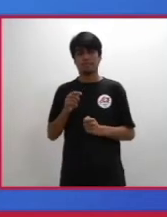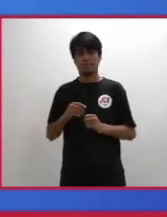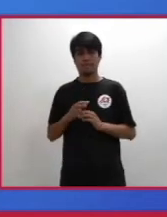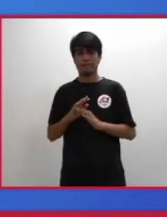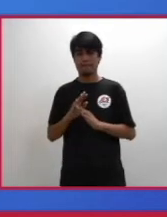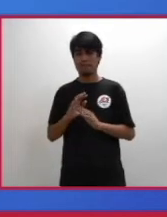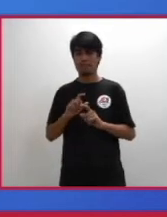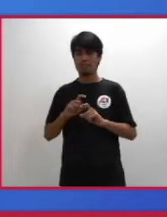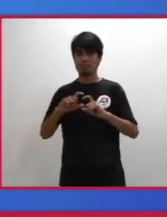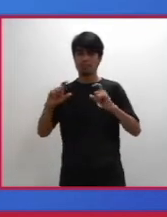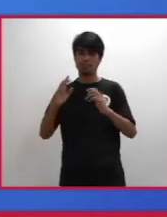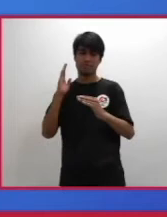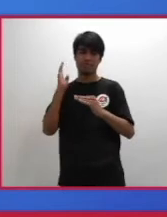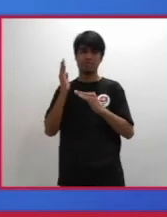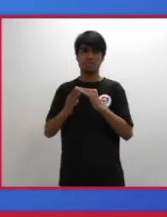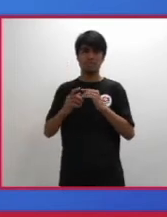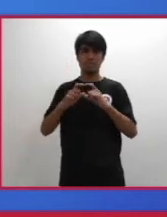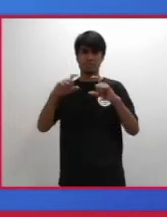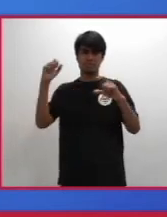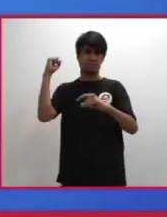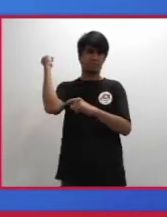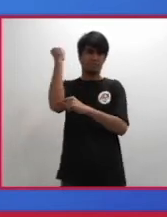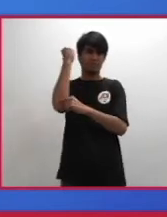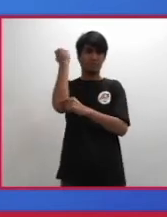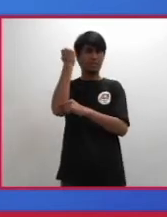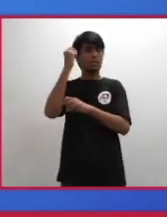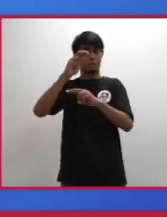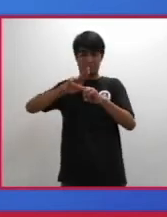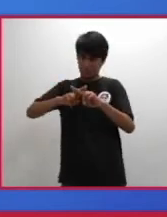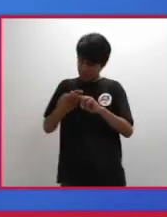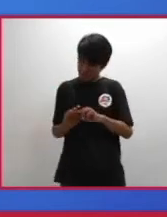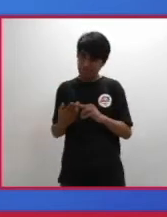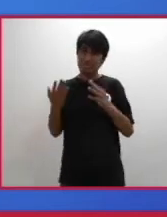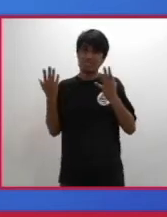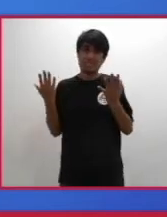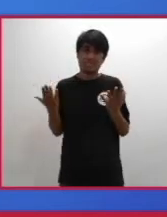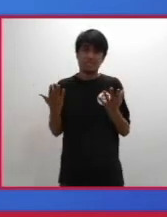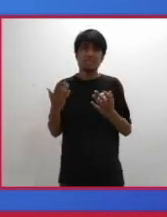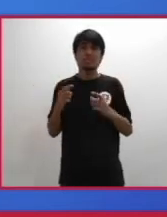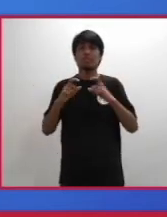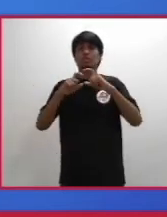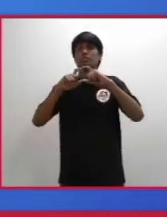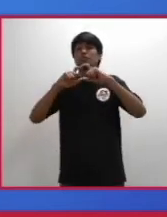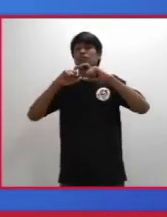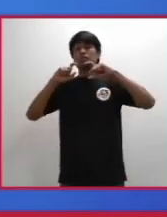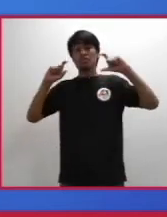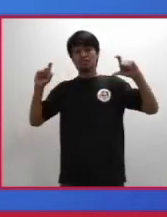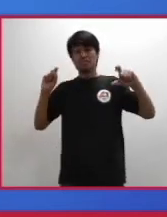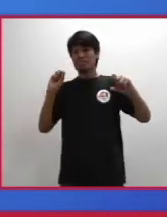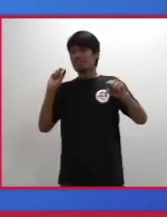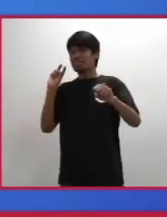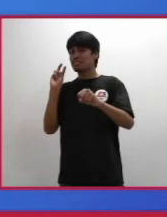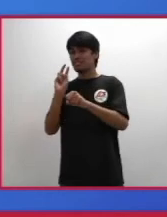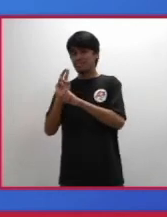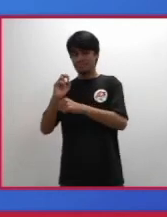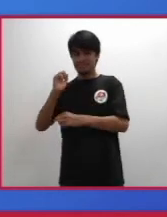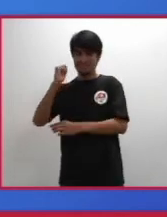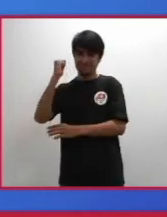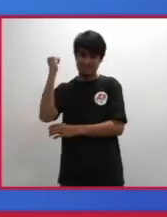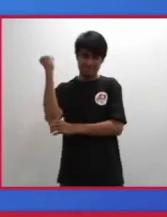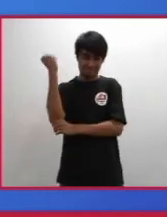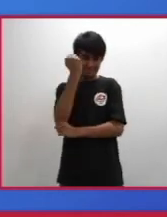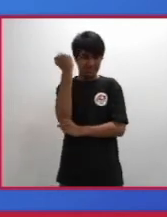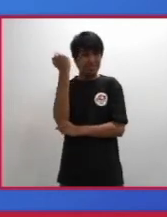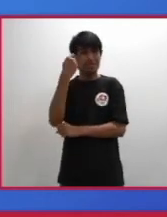Finalmente, queremos destacar y recalcar nuevamente que el tema de la seguridad es prioridad